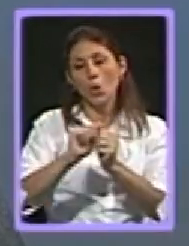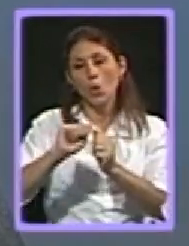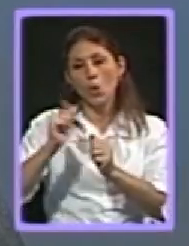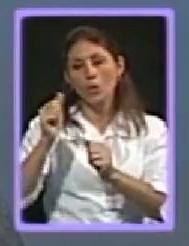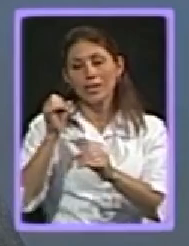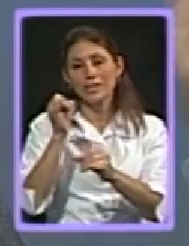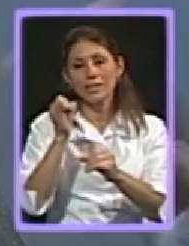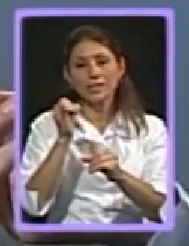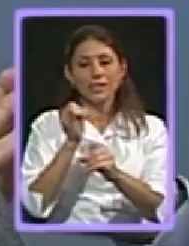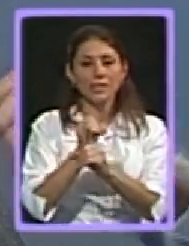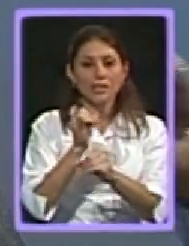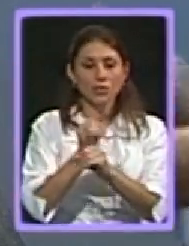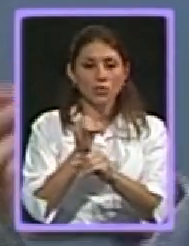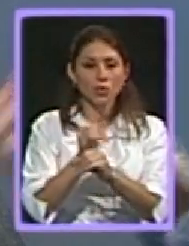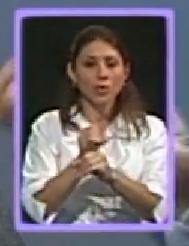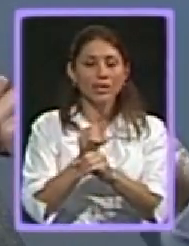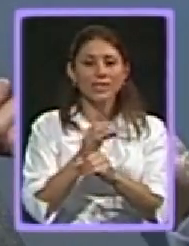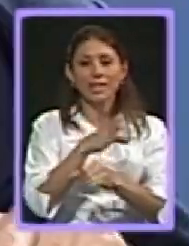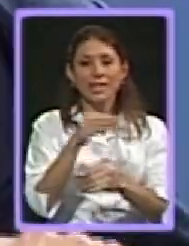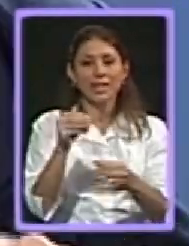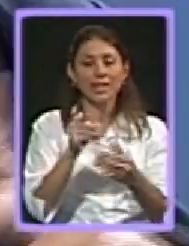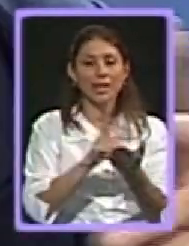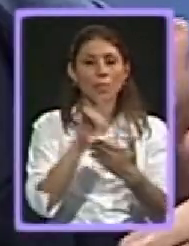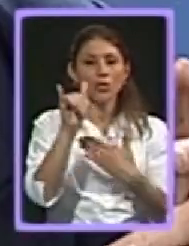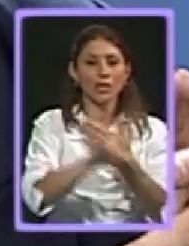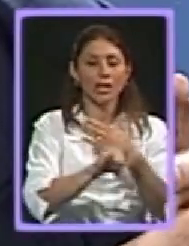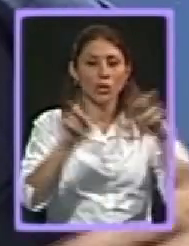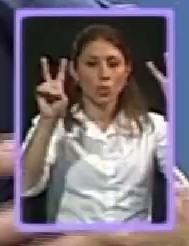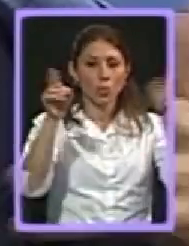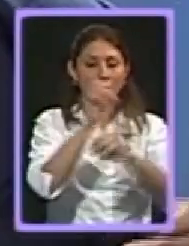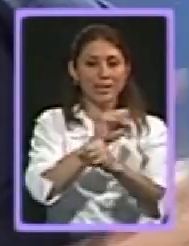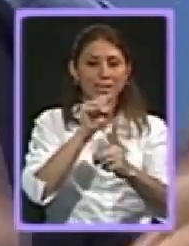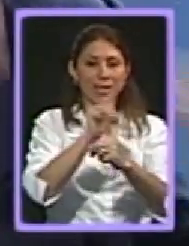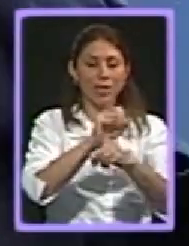Paz y el Progreso Humano y el proyecto Estado de la Nación de CONARE,